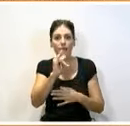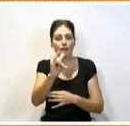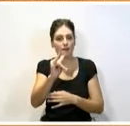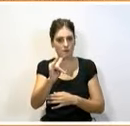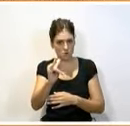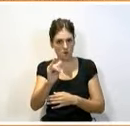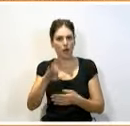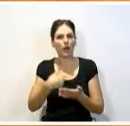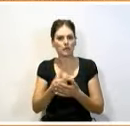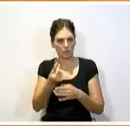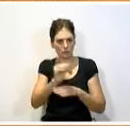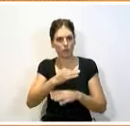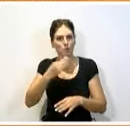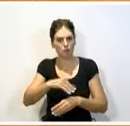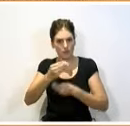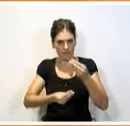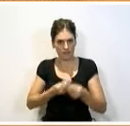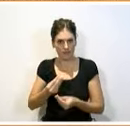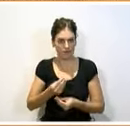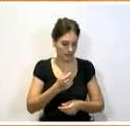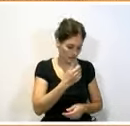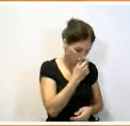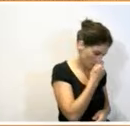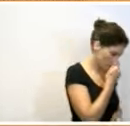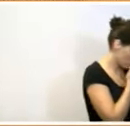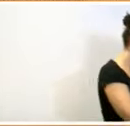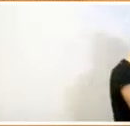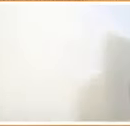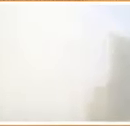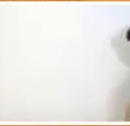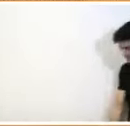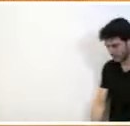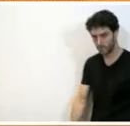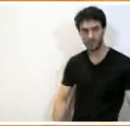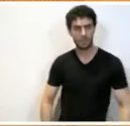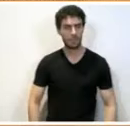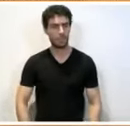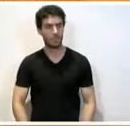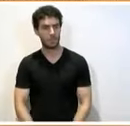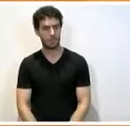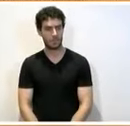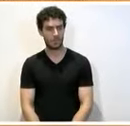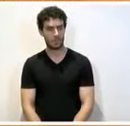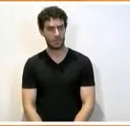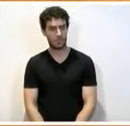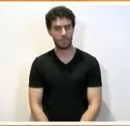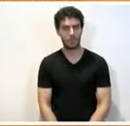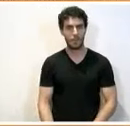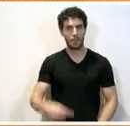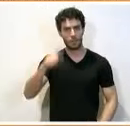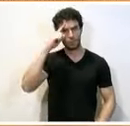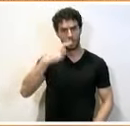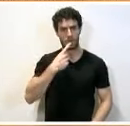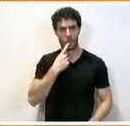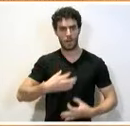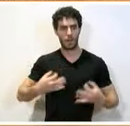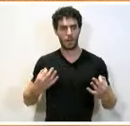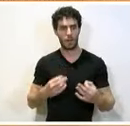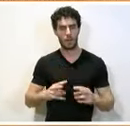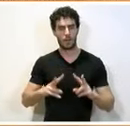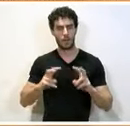hasta económicamente. Sabe de lo que le hablo, ¿verdad? Sabe de lo que le hablo. Por respeto a lo contenido en